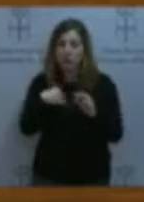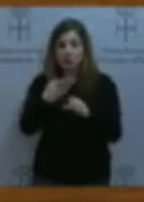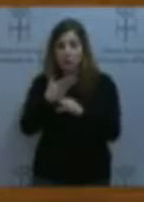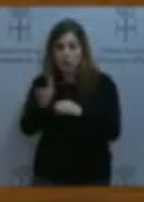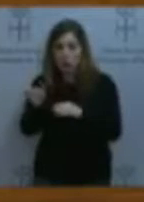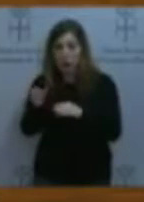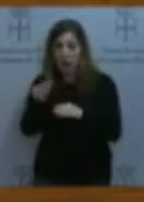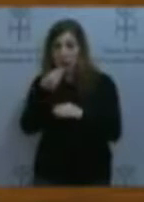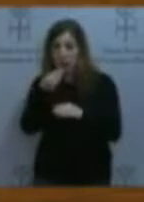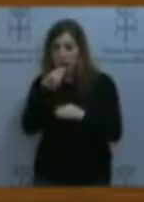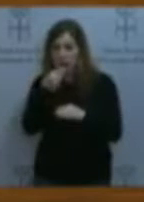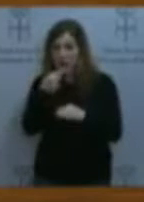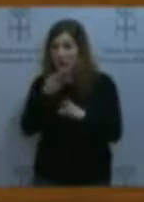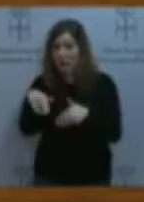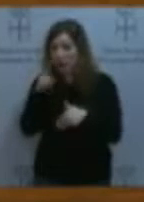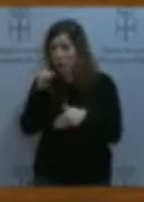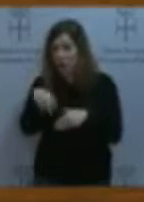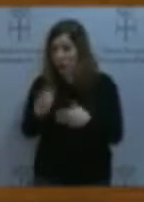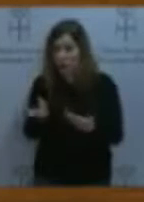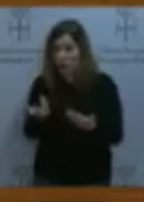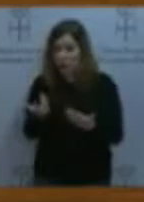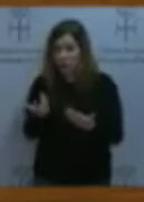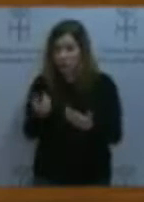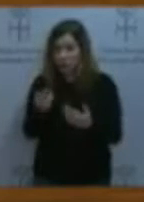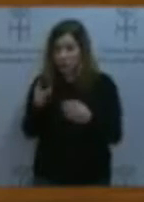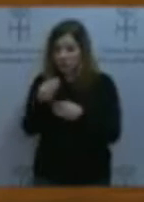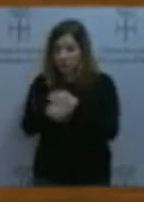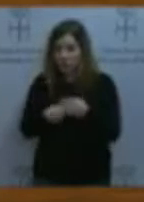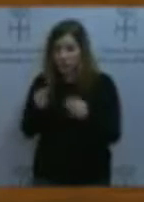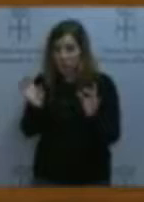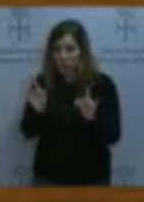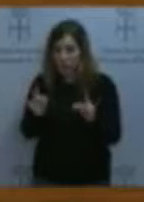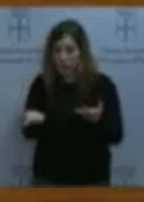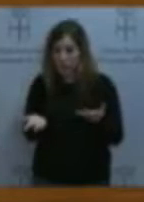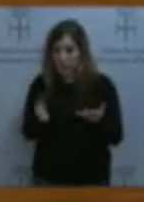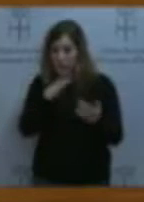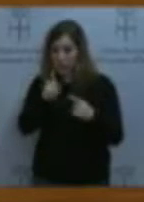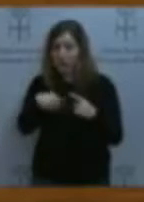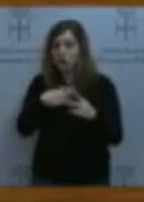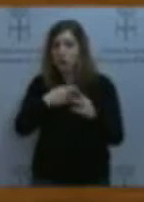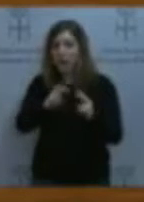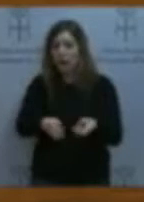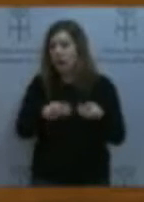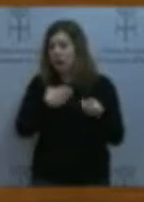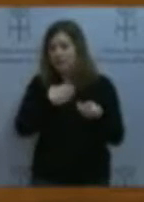e incapacitar a estos residuos para un posterior reciclaje. No en